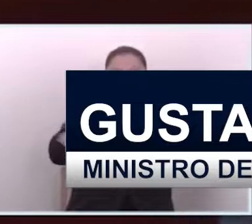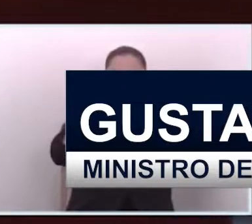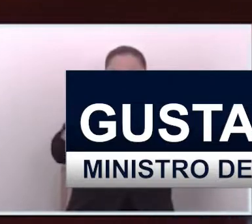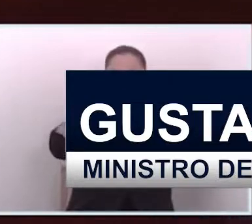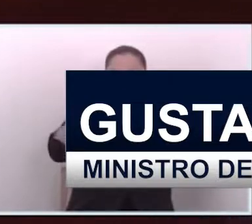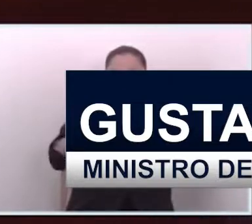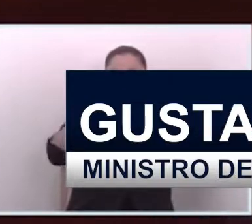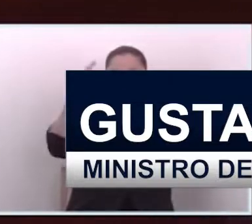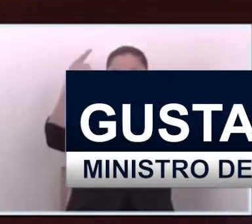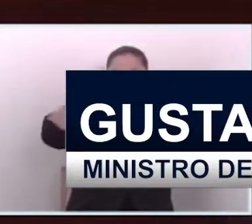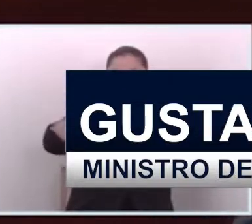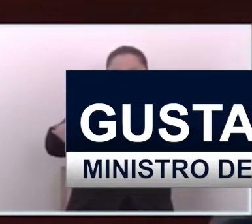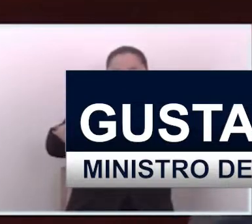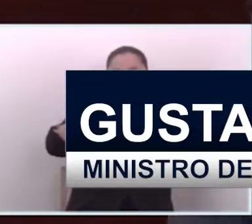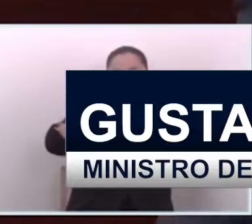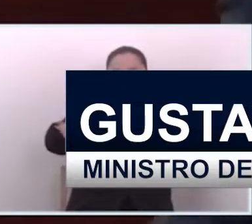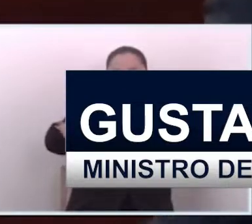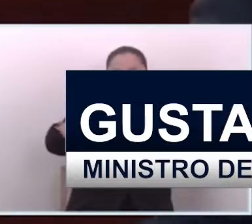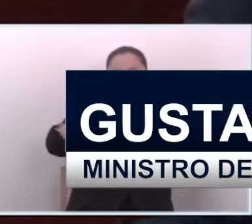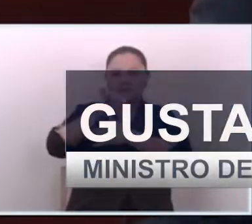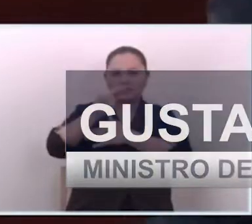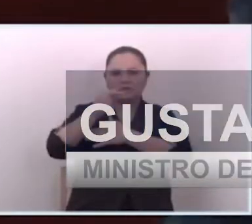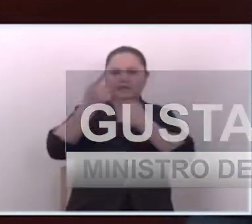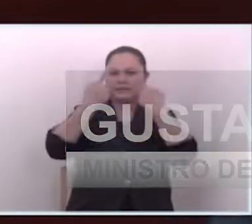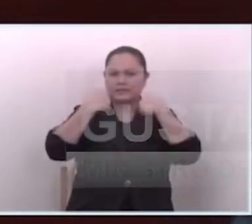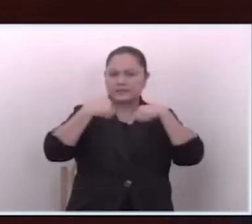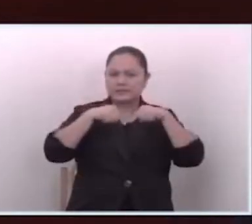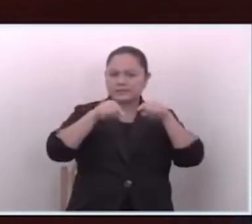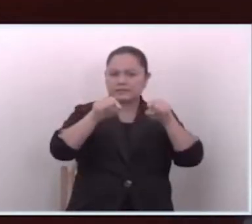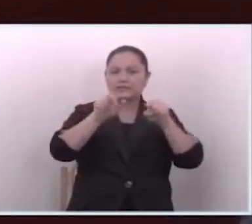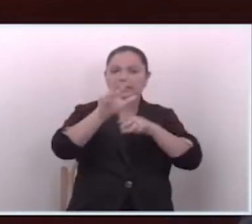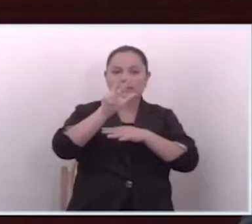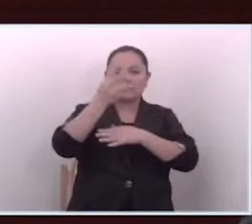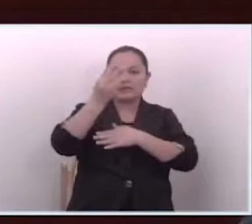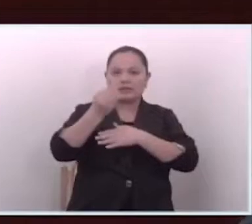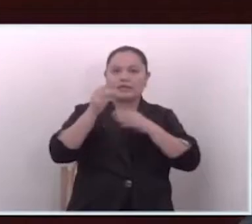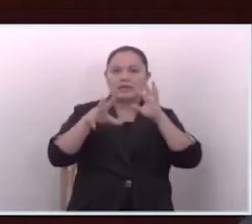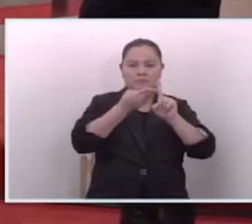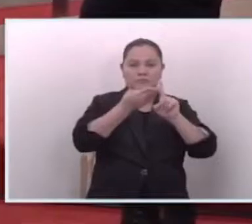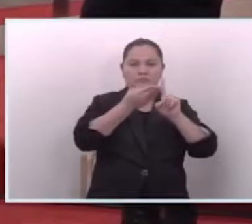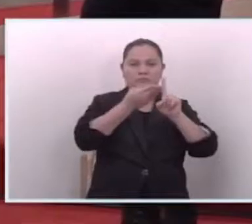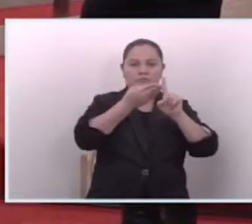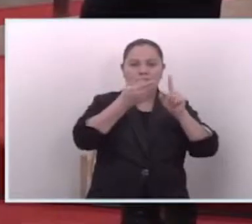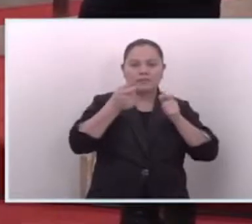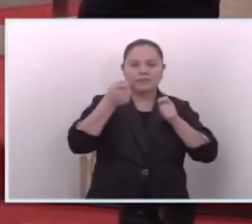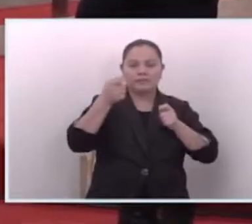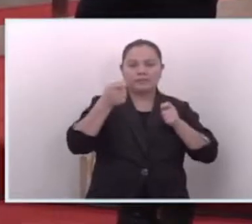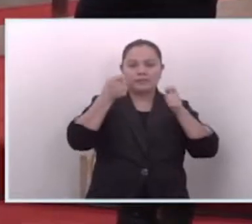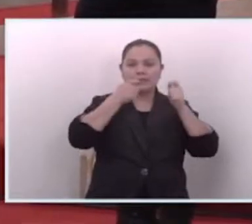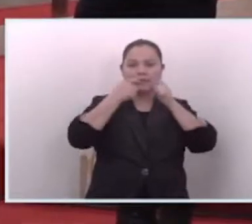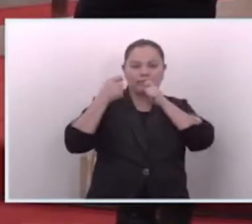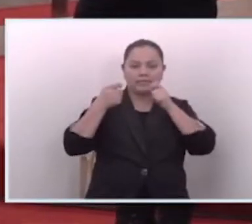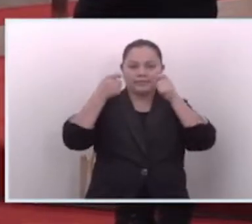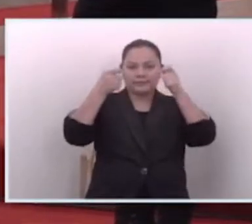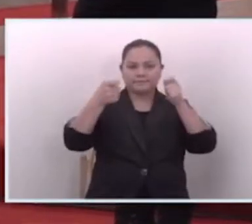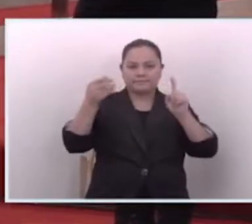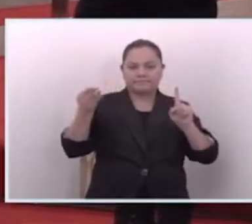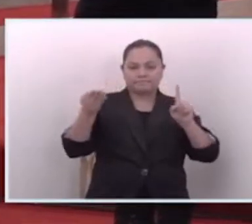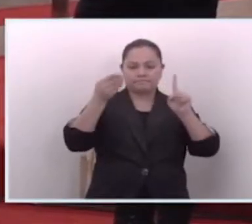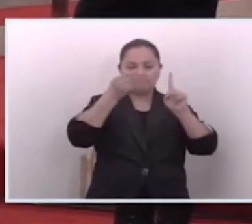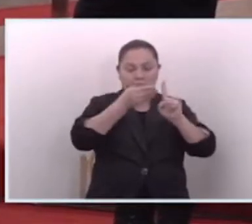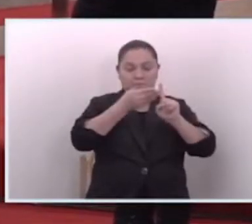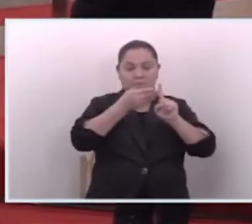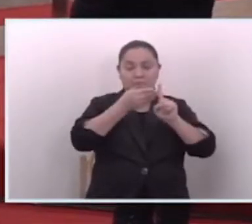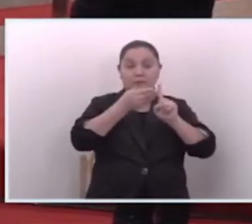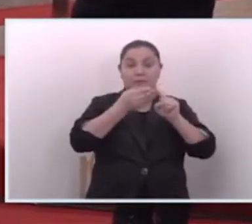que el régimen de excepción continúe por 30 días más. El titular del Ministerio de Justicia y